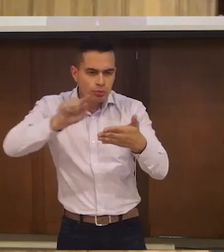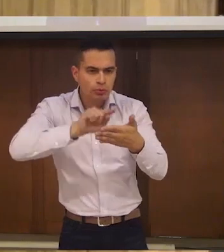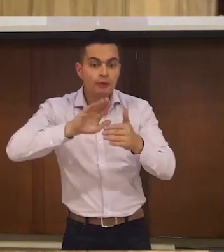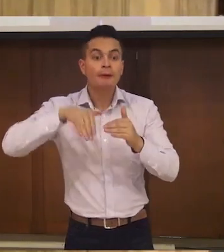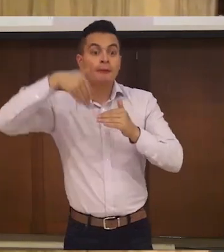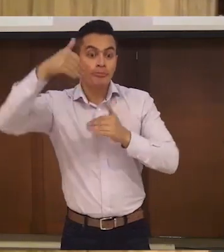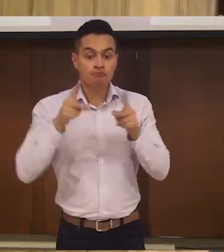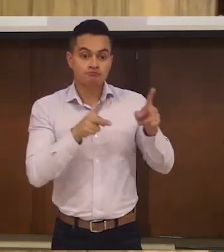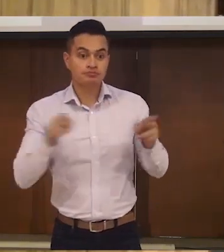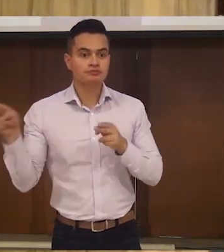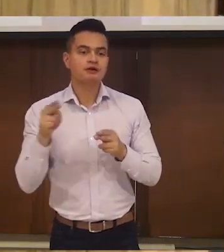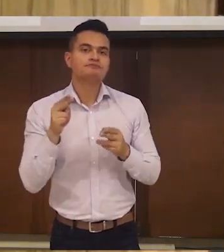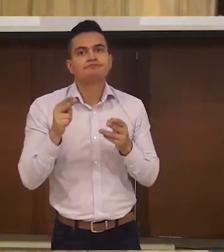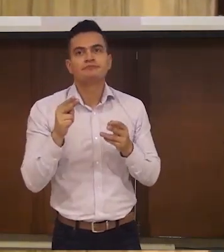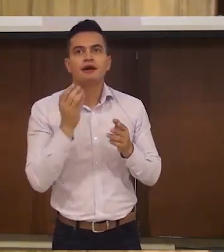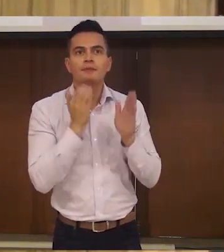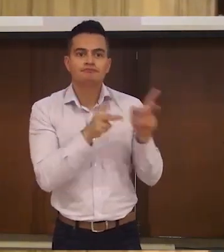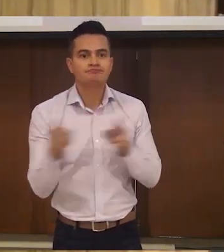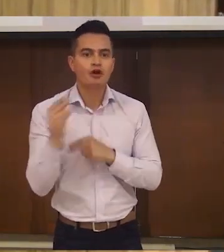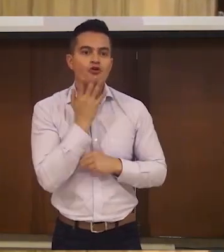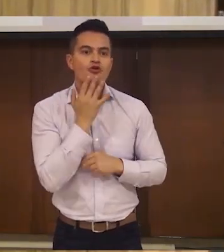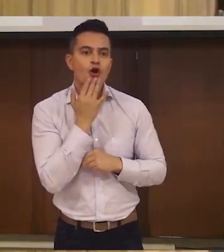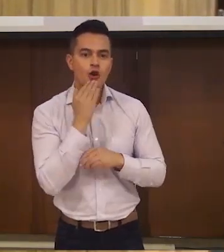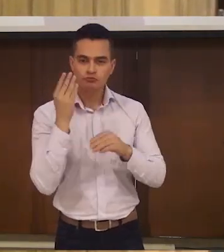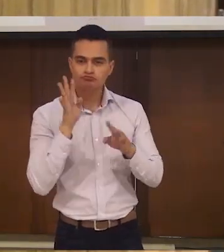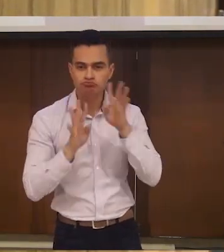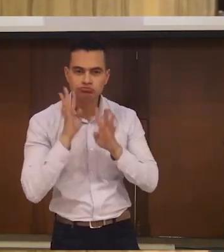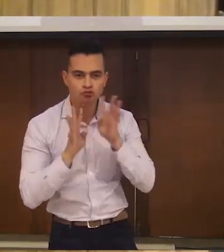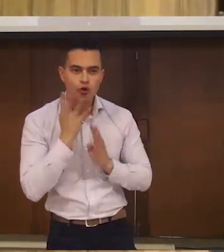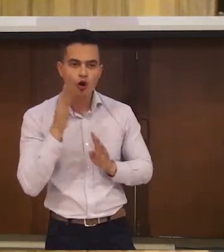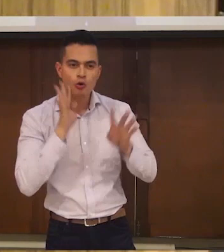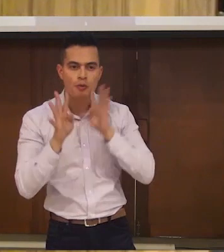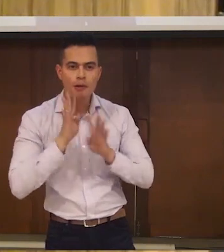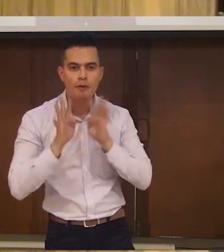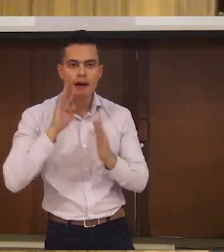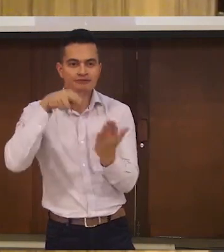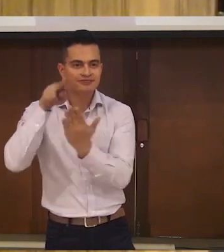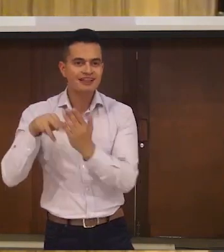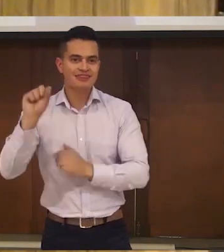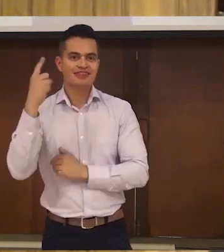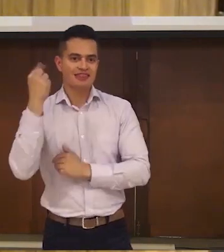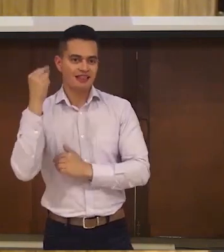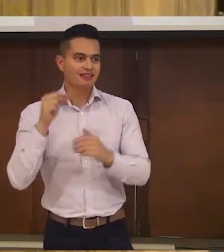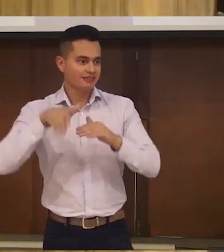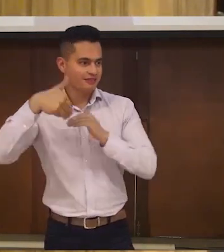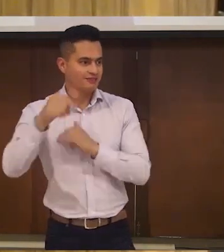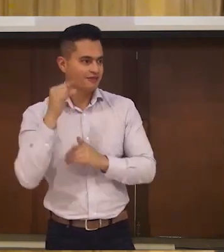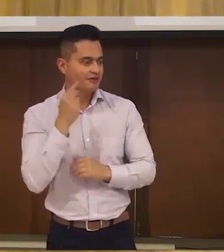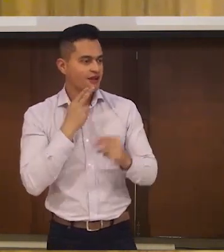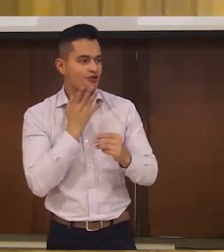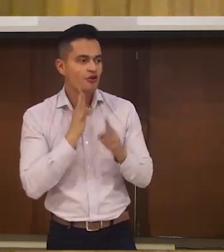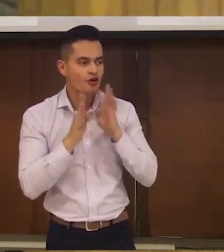es digital, está puesto en el computador con Photoshop. Entonces, bueno, las montañas